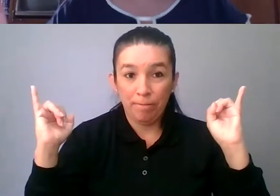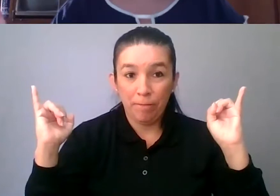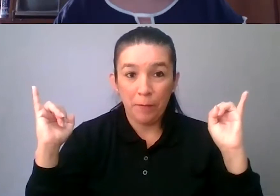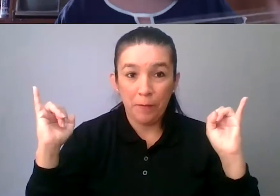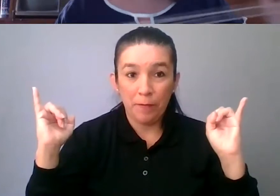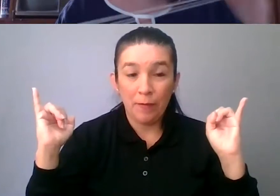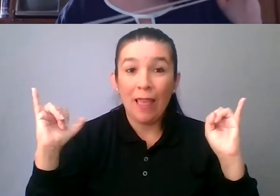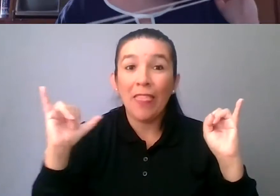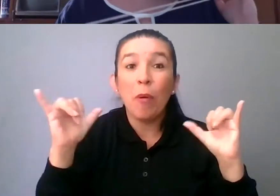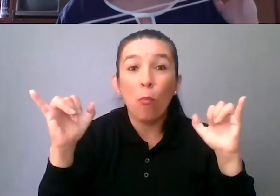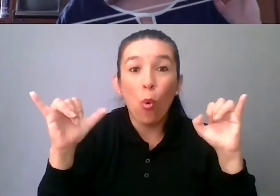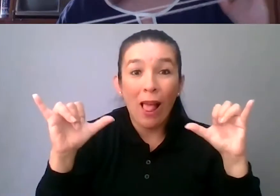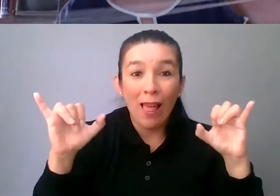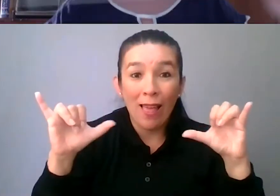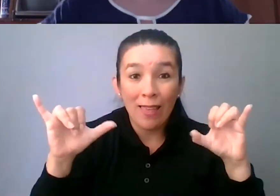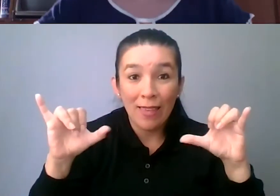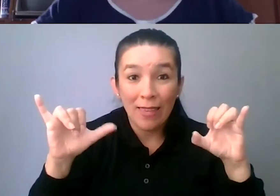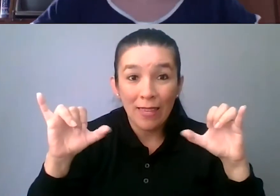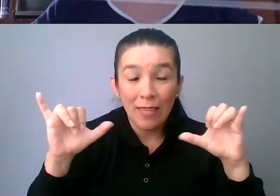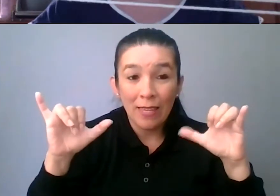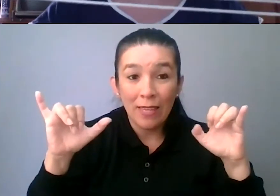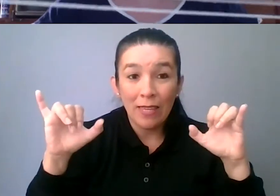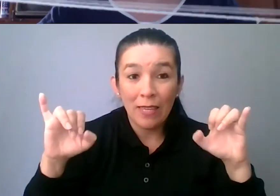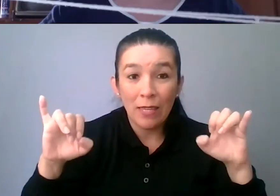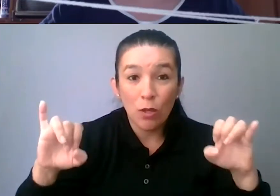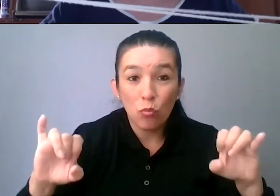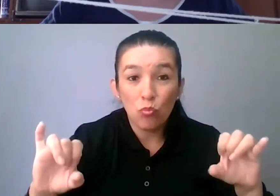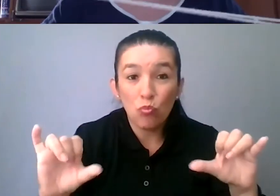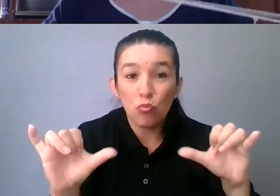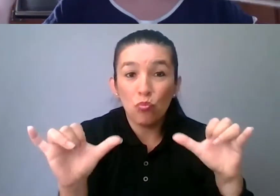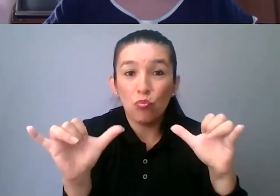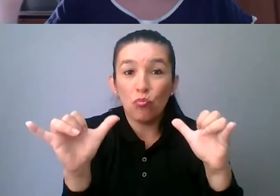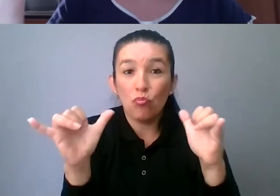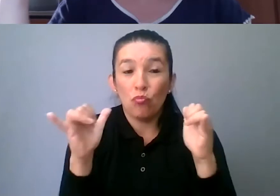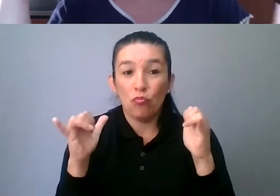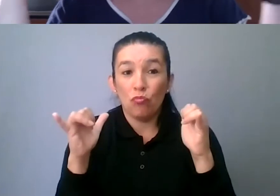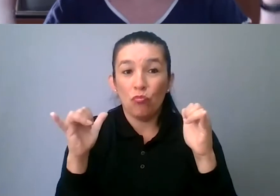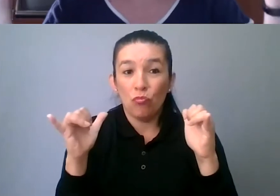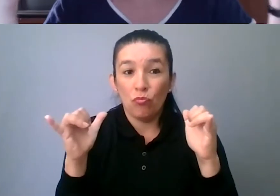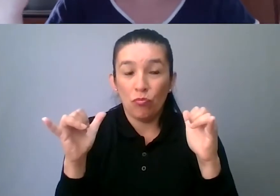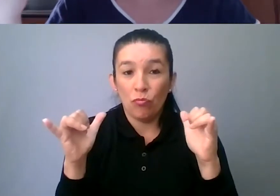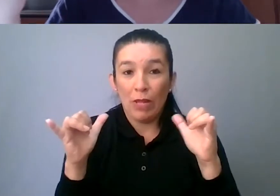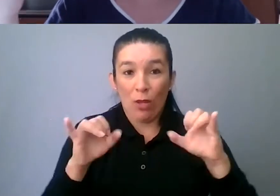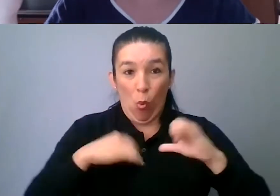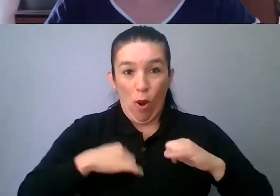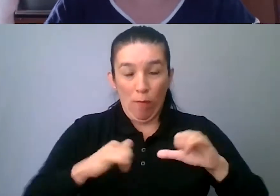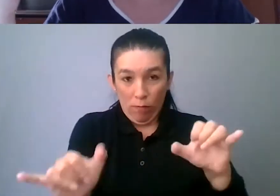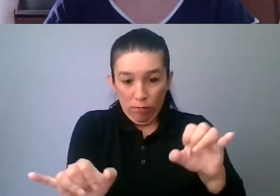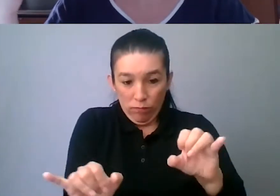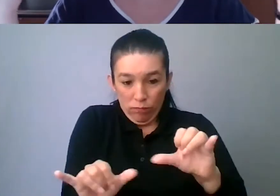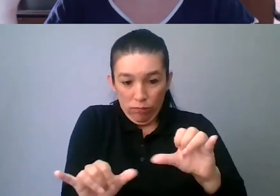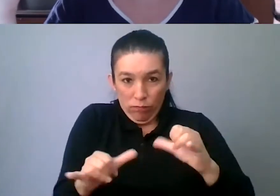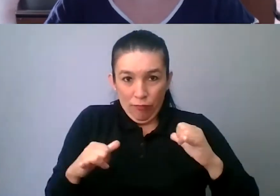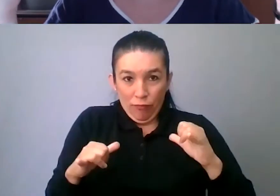Con los pulgares van a traer las dos cuerdas de los meñiques hacia ustedes.